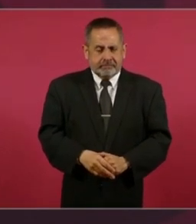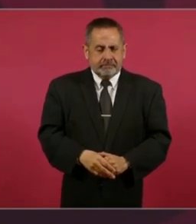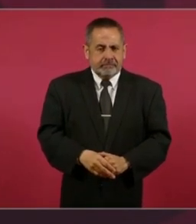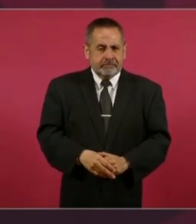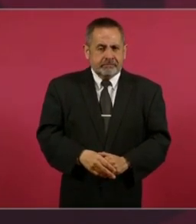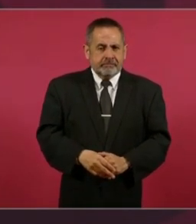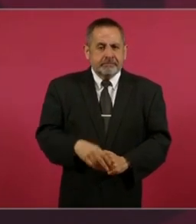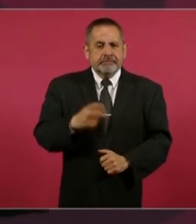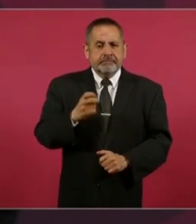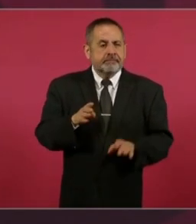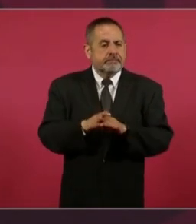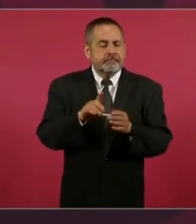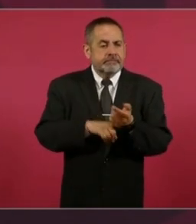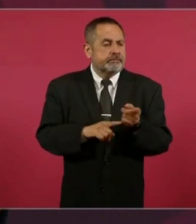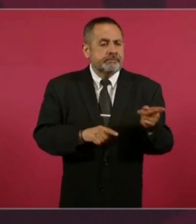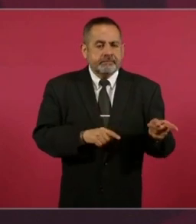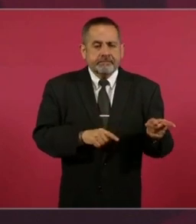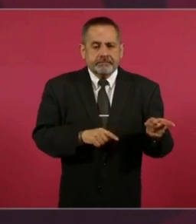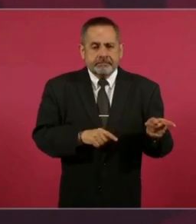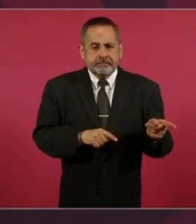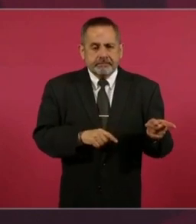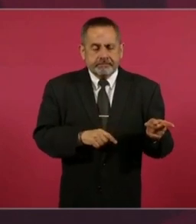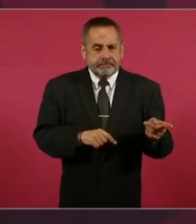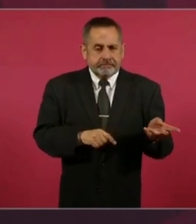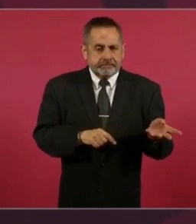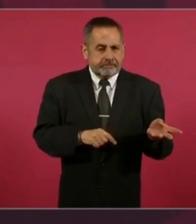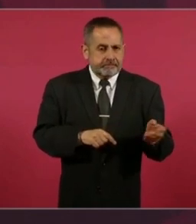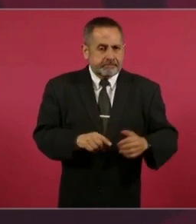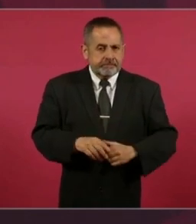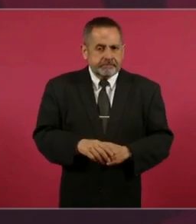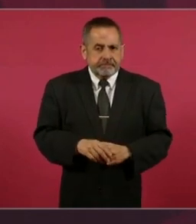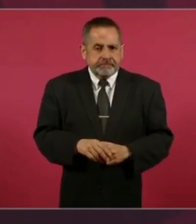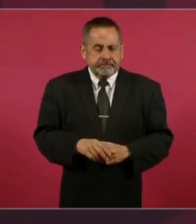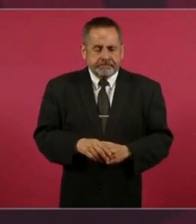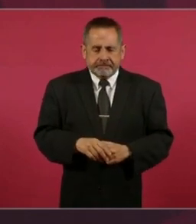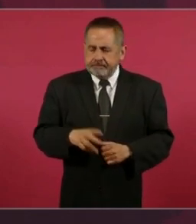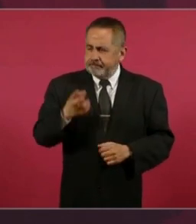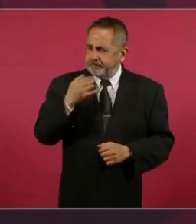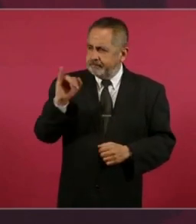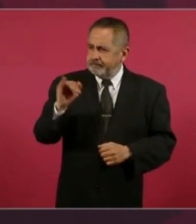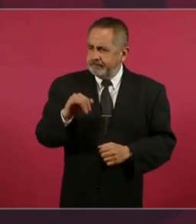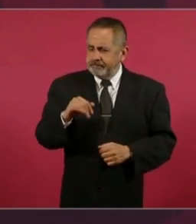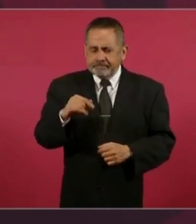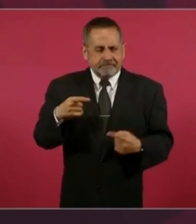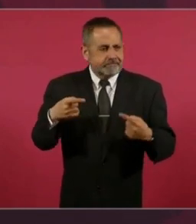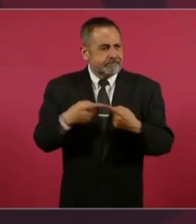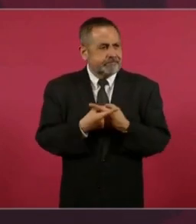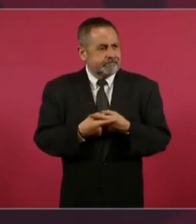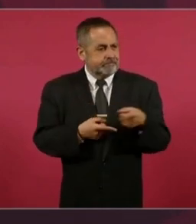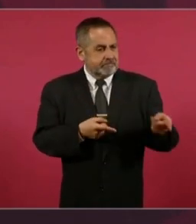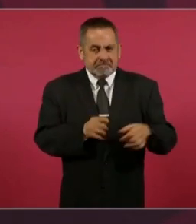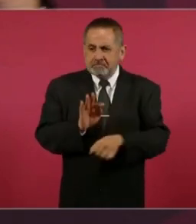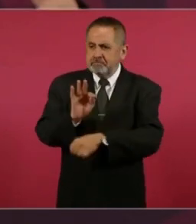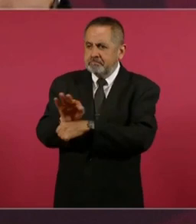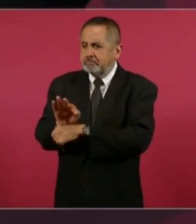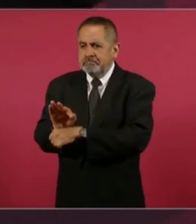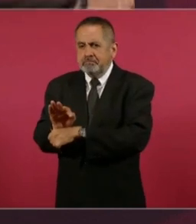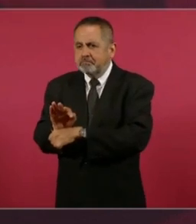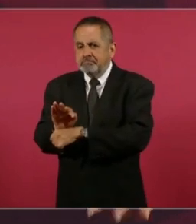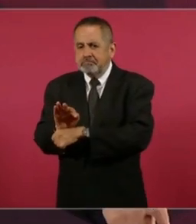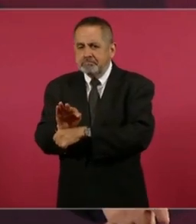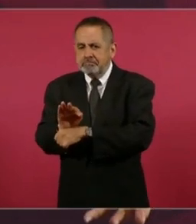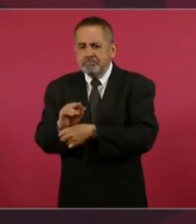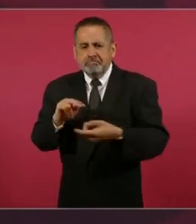país el colmo la paradoja la contradicción que